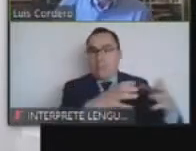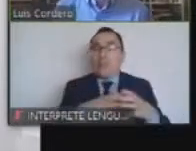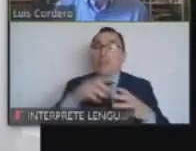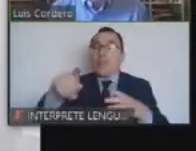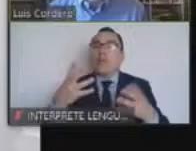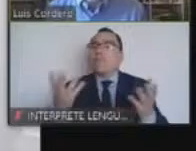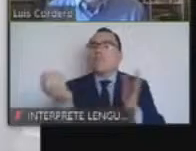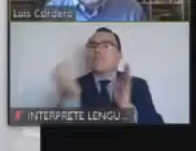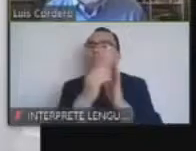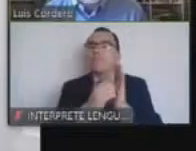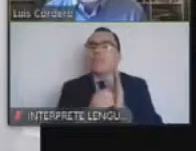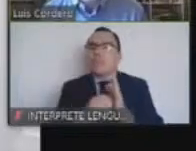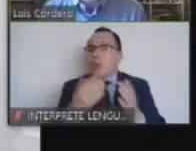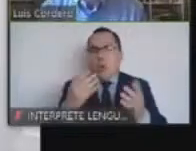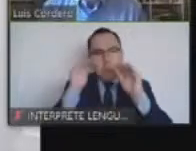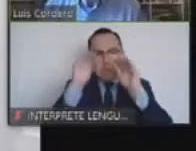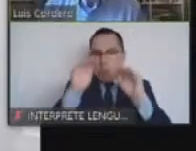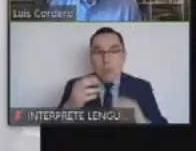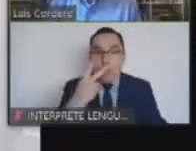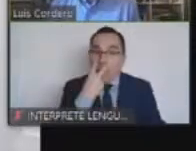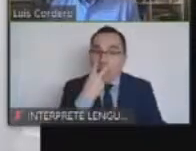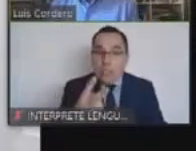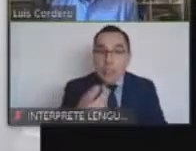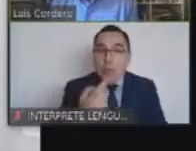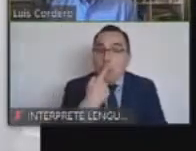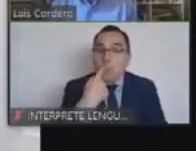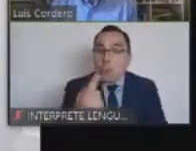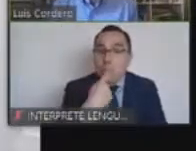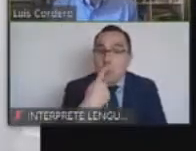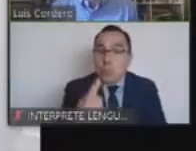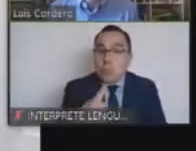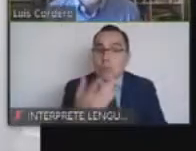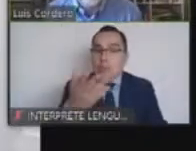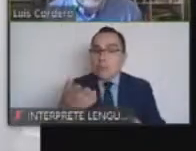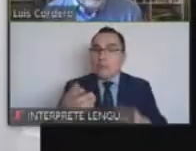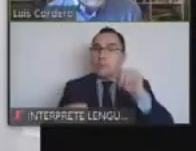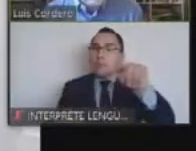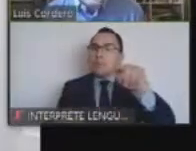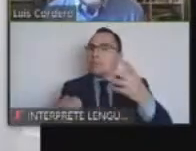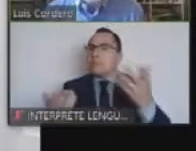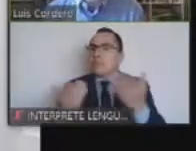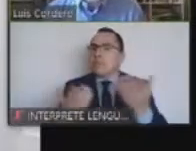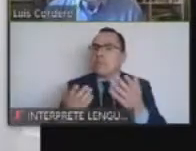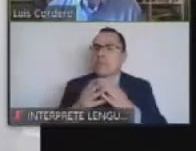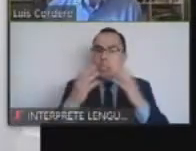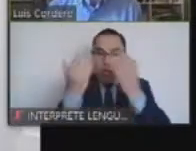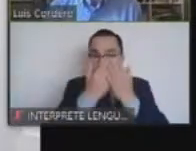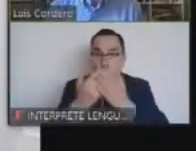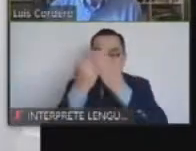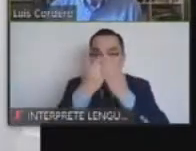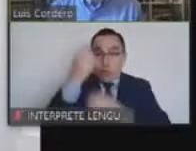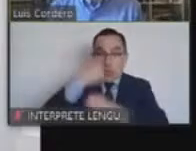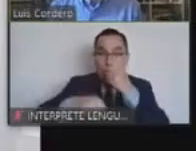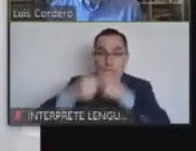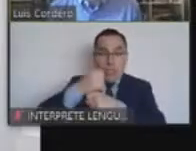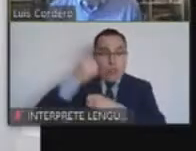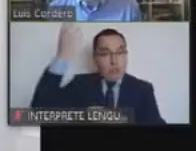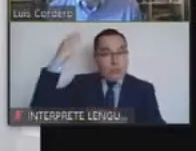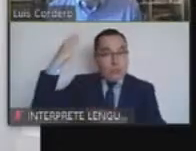son más o menos los que ustedes ven ahí. Chile, a diferencia del estudio del año pasado,